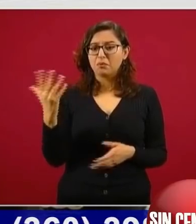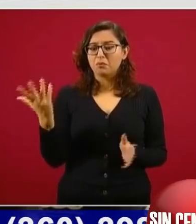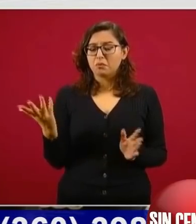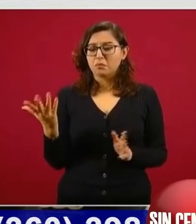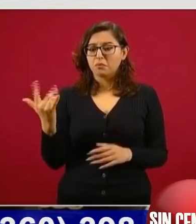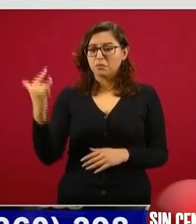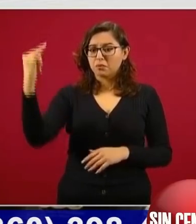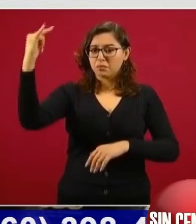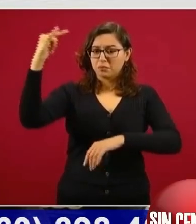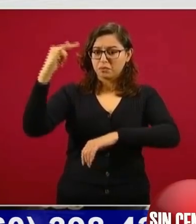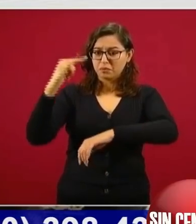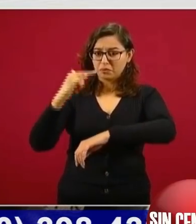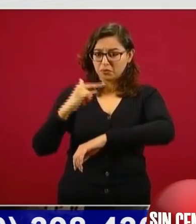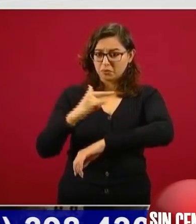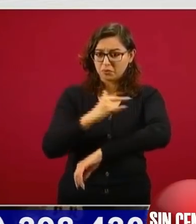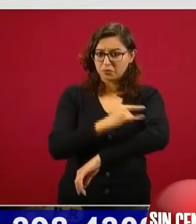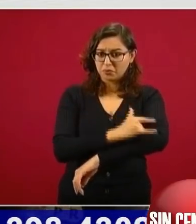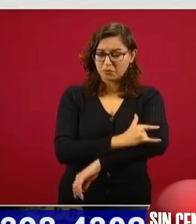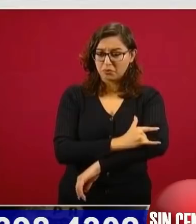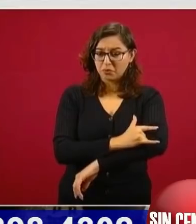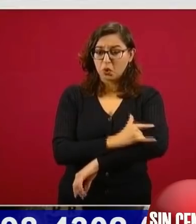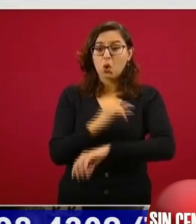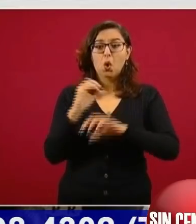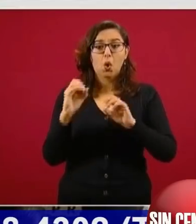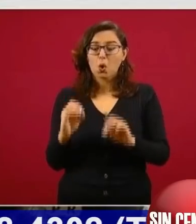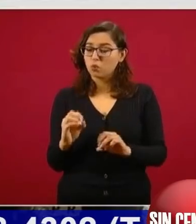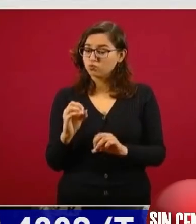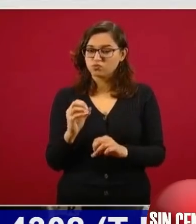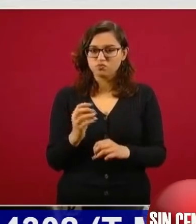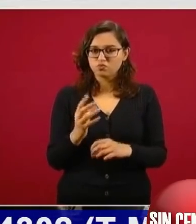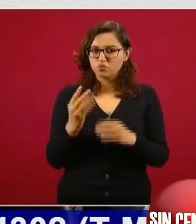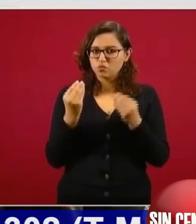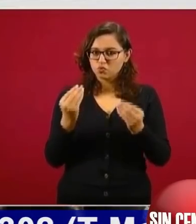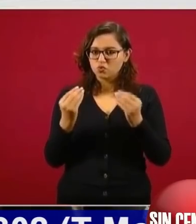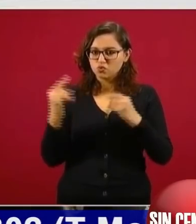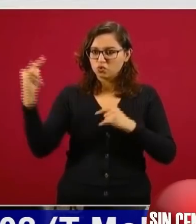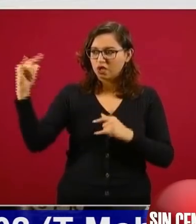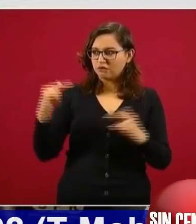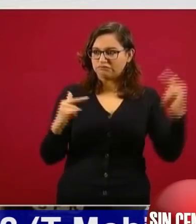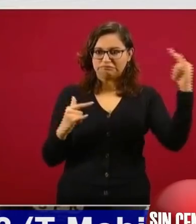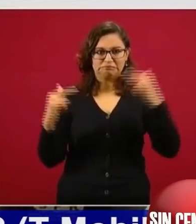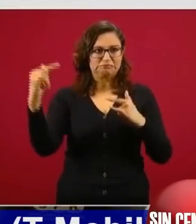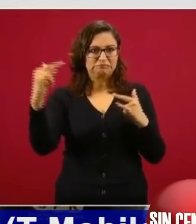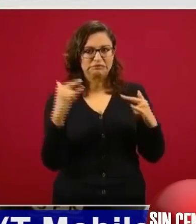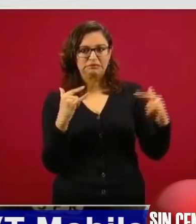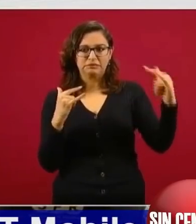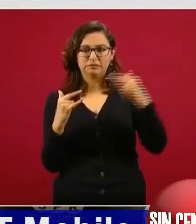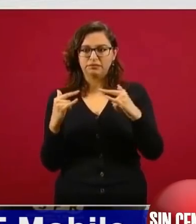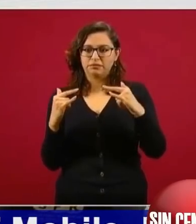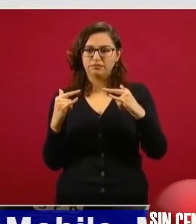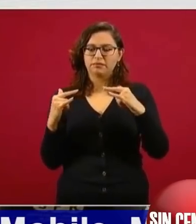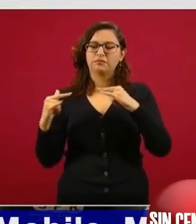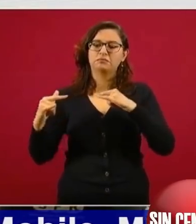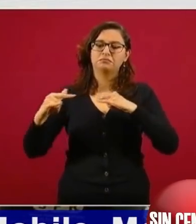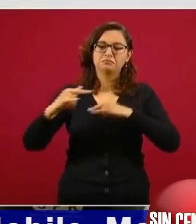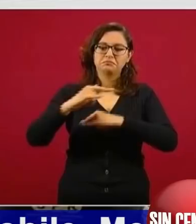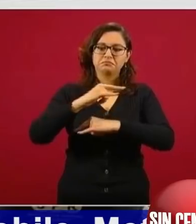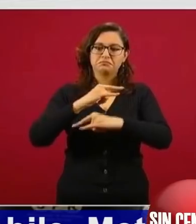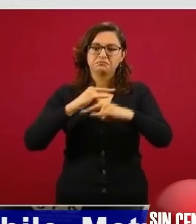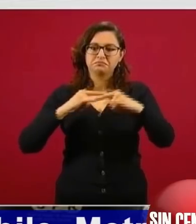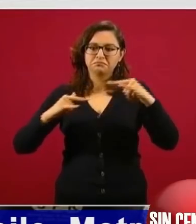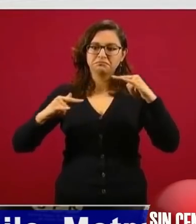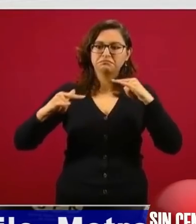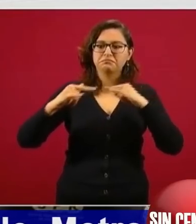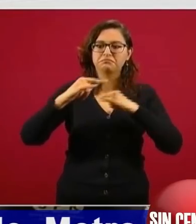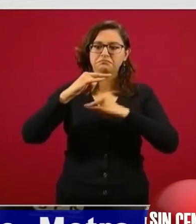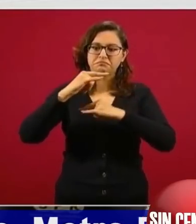incorporarse y aterrizar, o puede, si hay una gran carga de aviones que vienen de cualquier otra de las secuencias, puede simplemente trasladarse